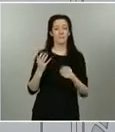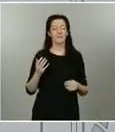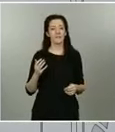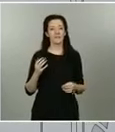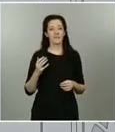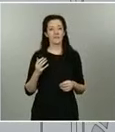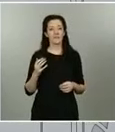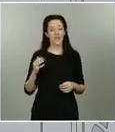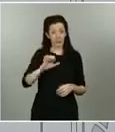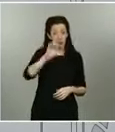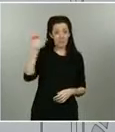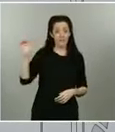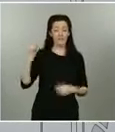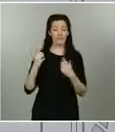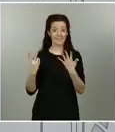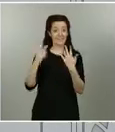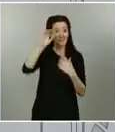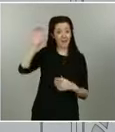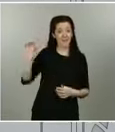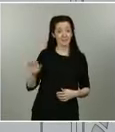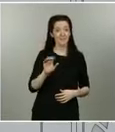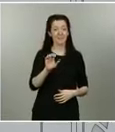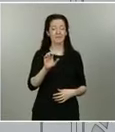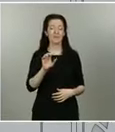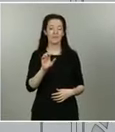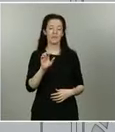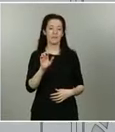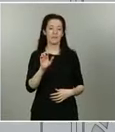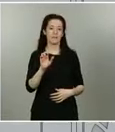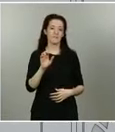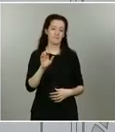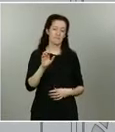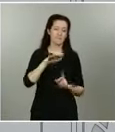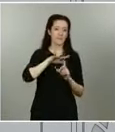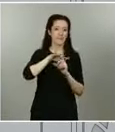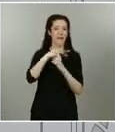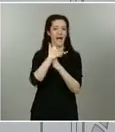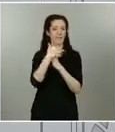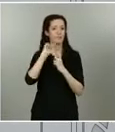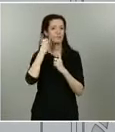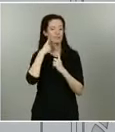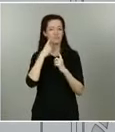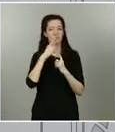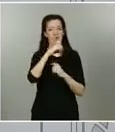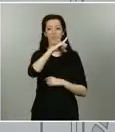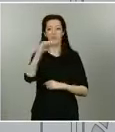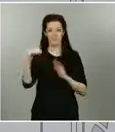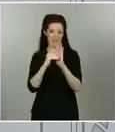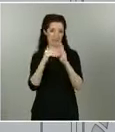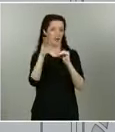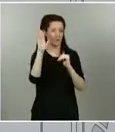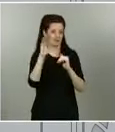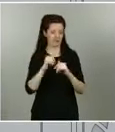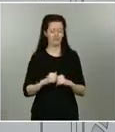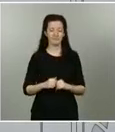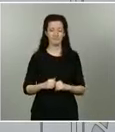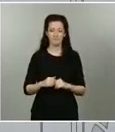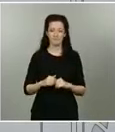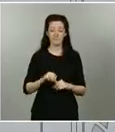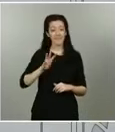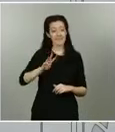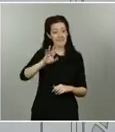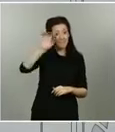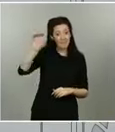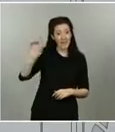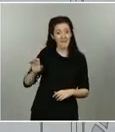europeo que presentan casos por encima de los 100.000. Hay 3 países